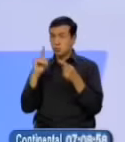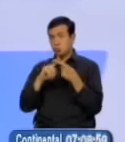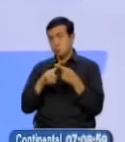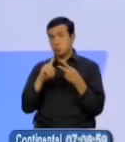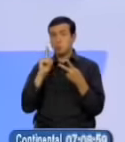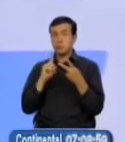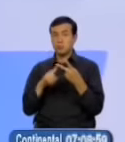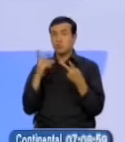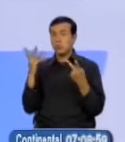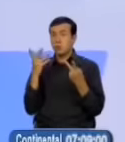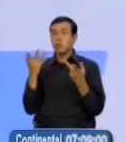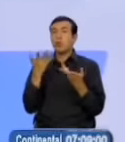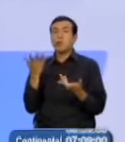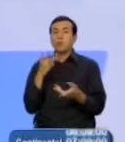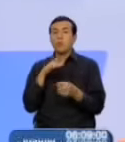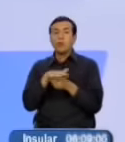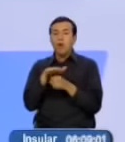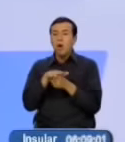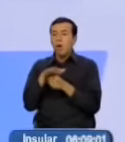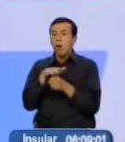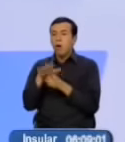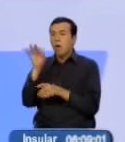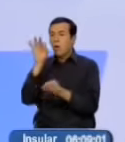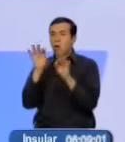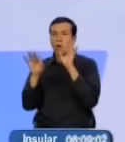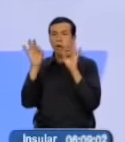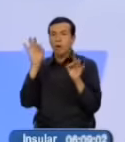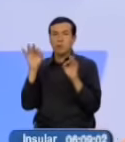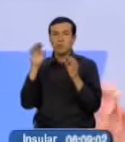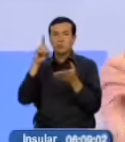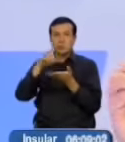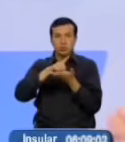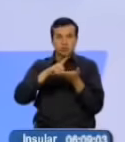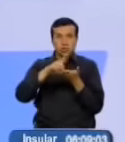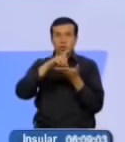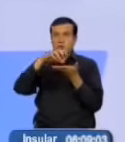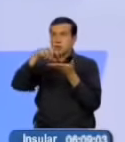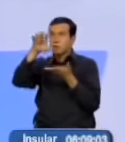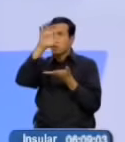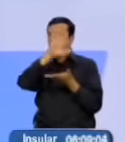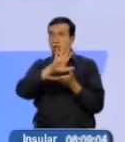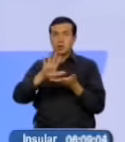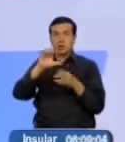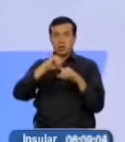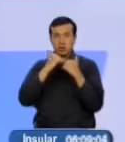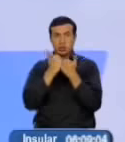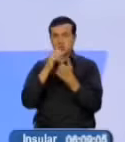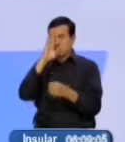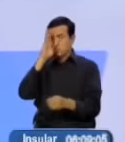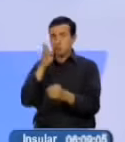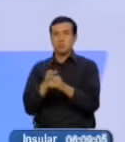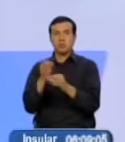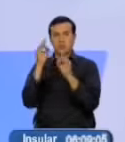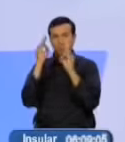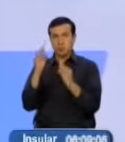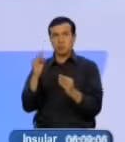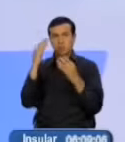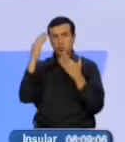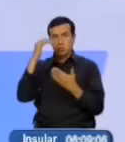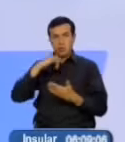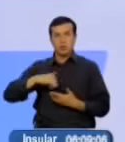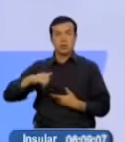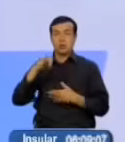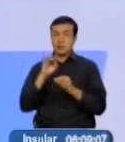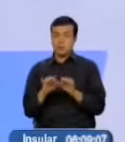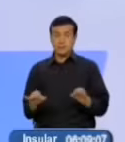otro se ha manipulado la fórmula de asignación de escaños y el dibujo de los distritos. Pero, en efecto, la Asamblea es un objetivo político, democrático, muy